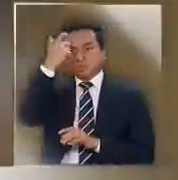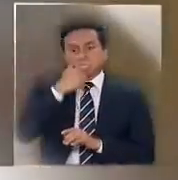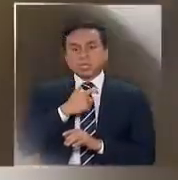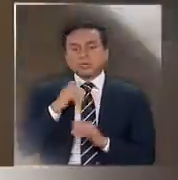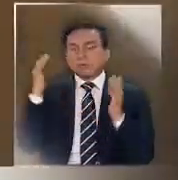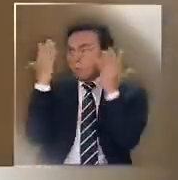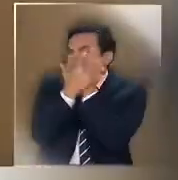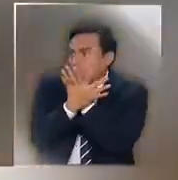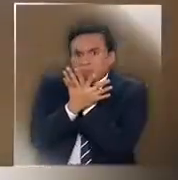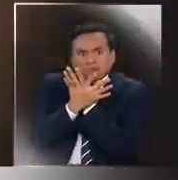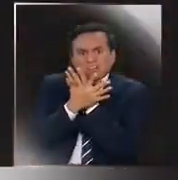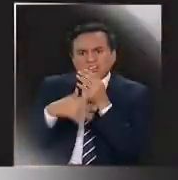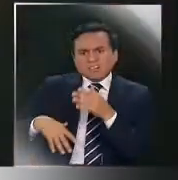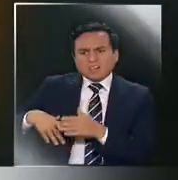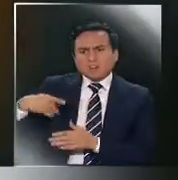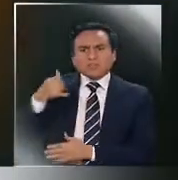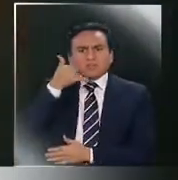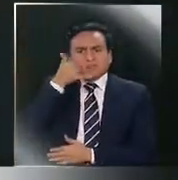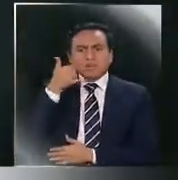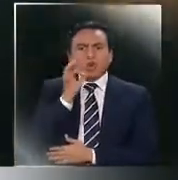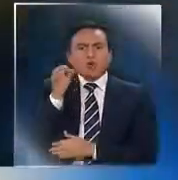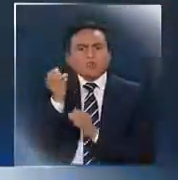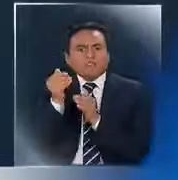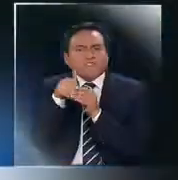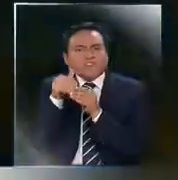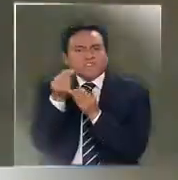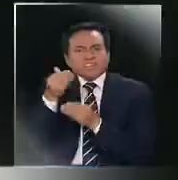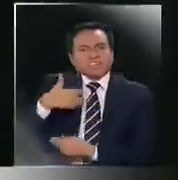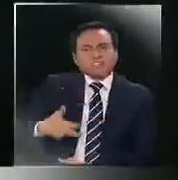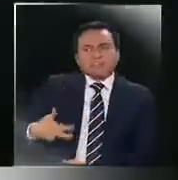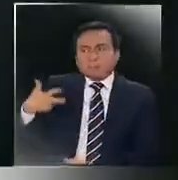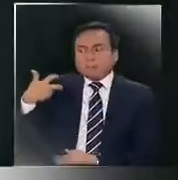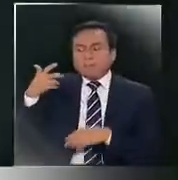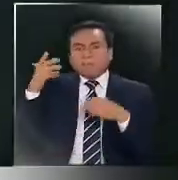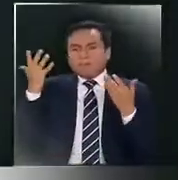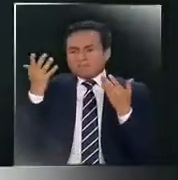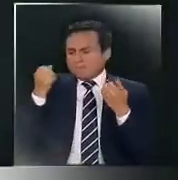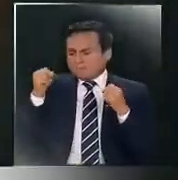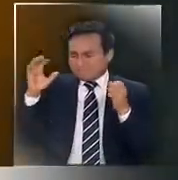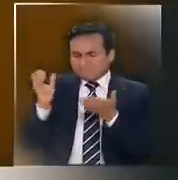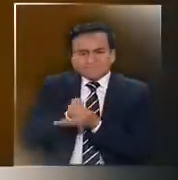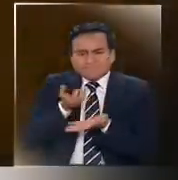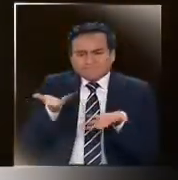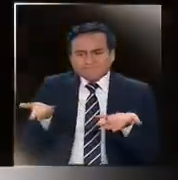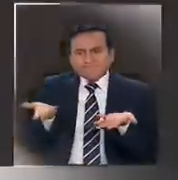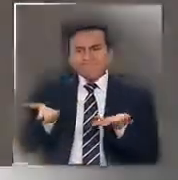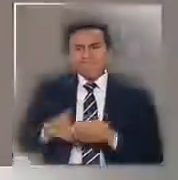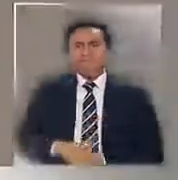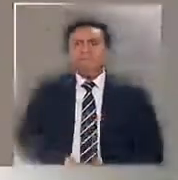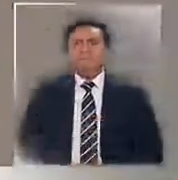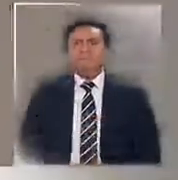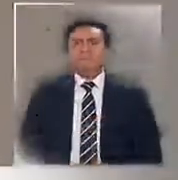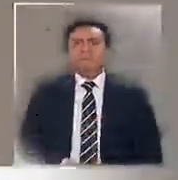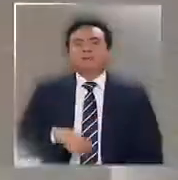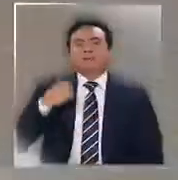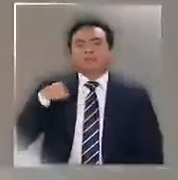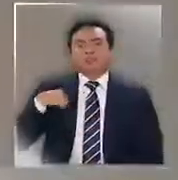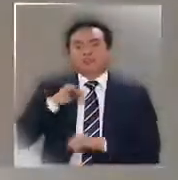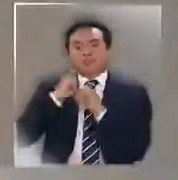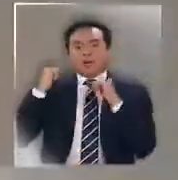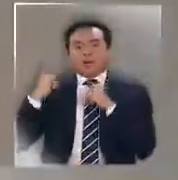se dan cuenta de que les sacaron celulares o billeteras cuando ya nada se puede hacer. Le pongo la cartera